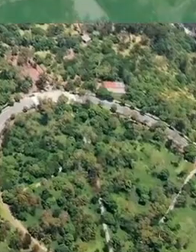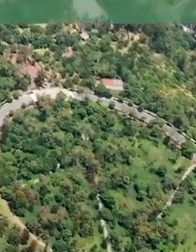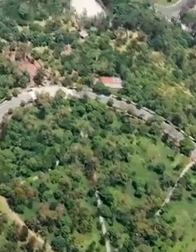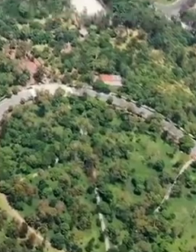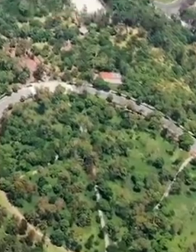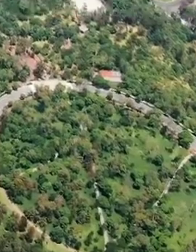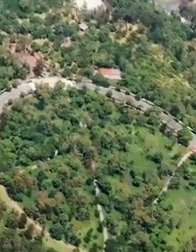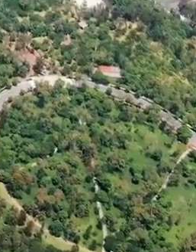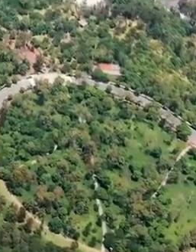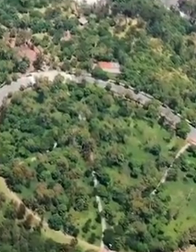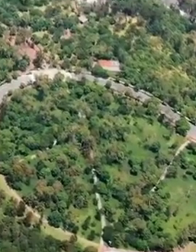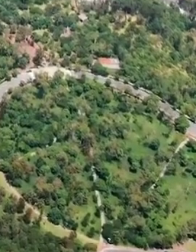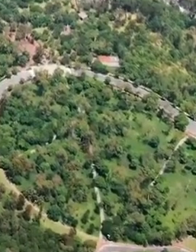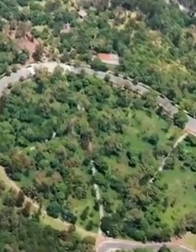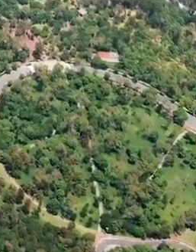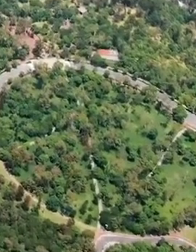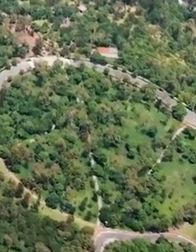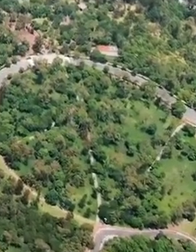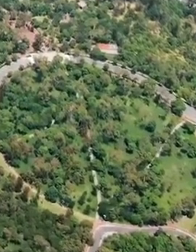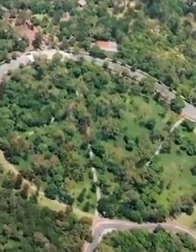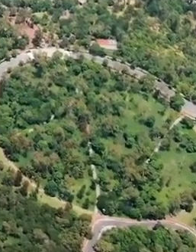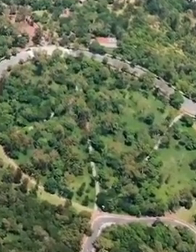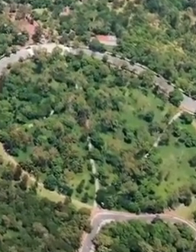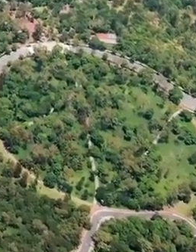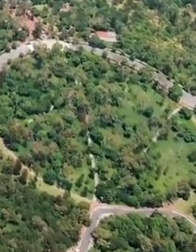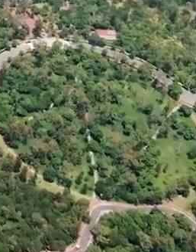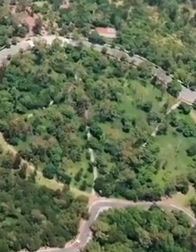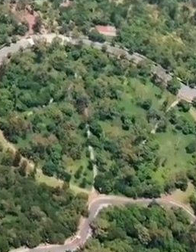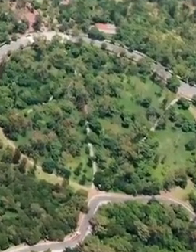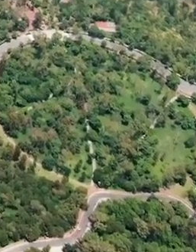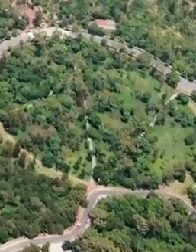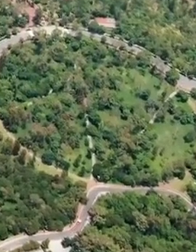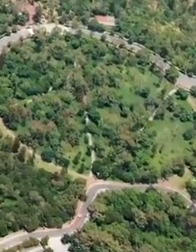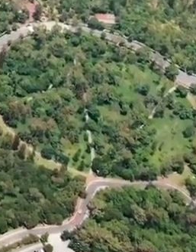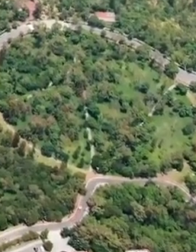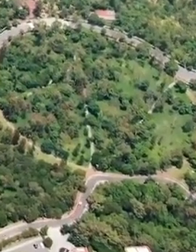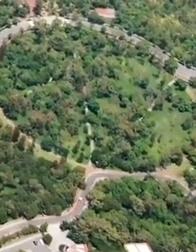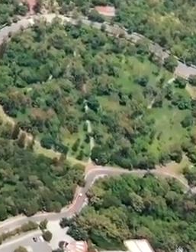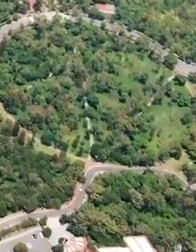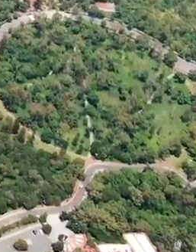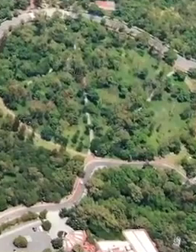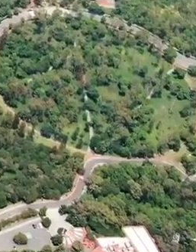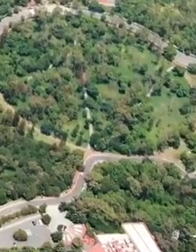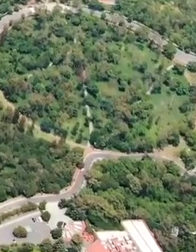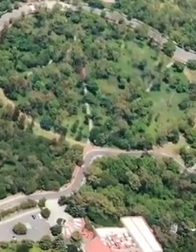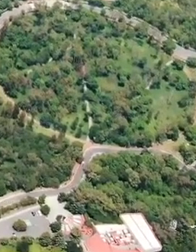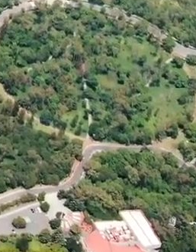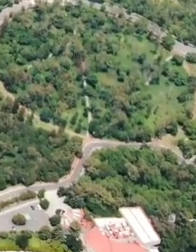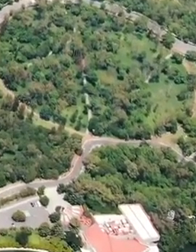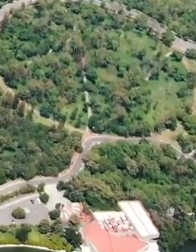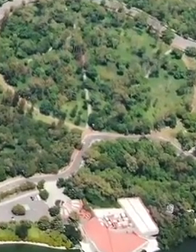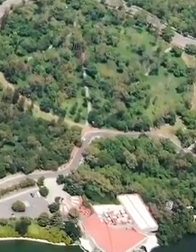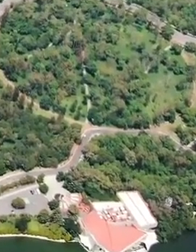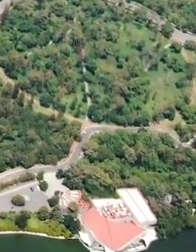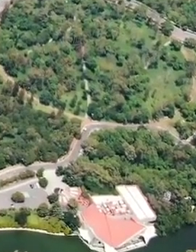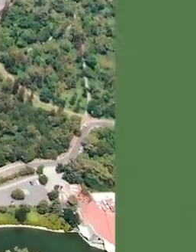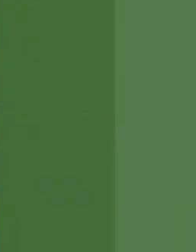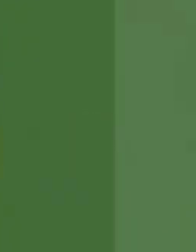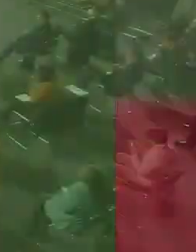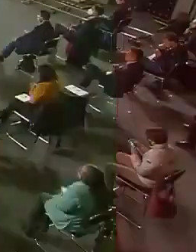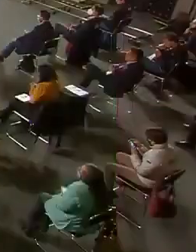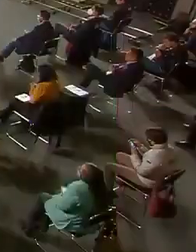sedema.cdmx.gob.mx. En conjunto, recuperaremos las partes olvidadas del Bosque de Chapultepec. Más bosque para más